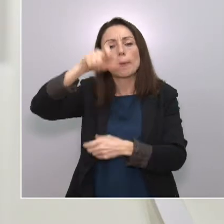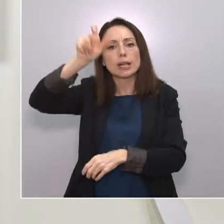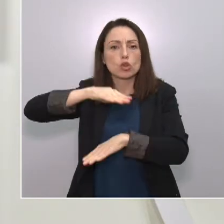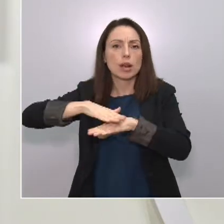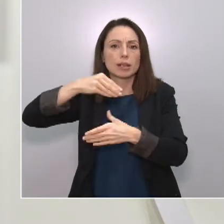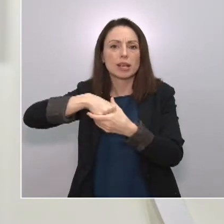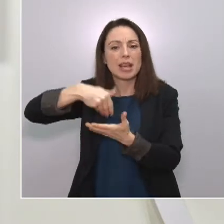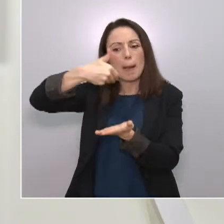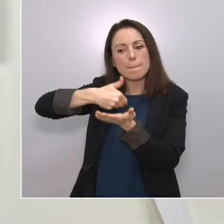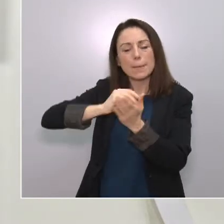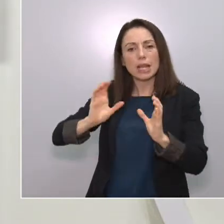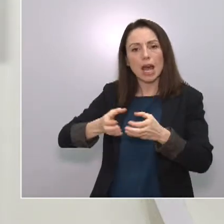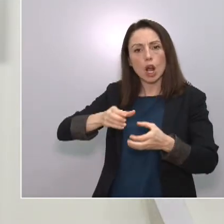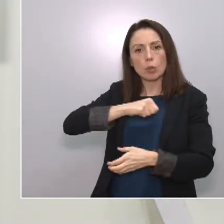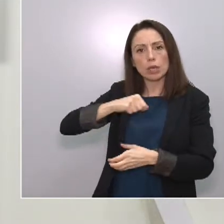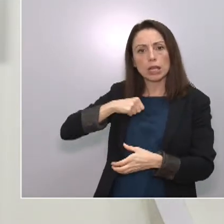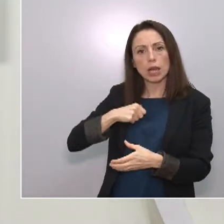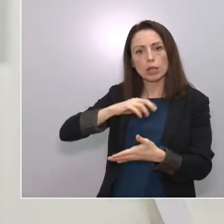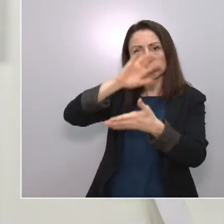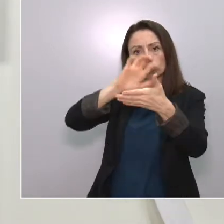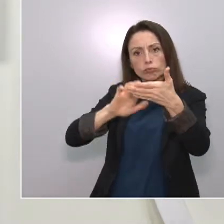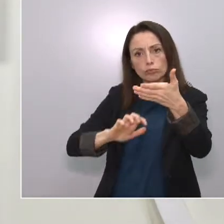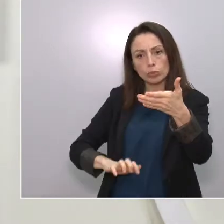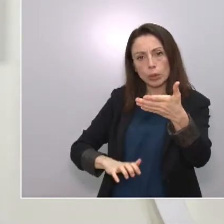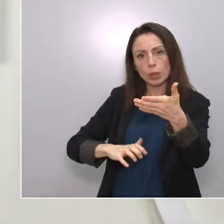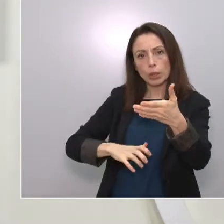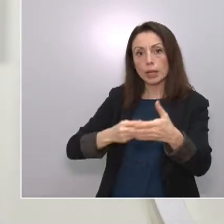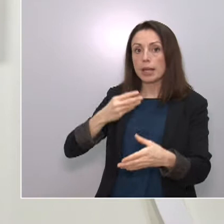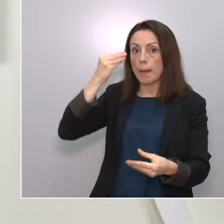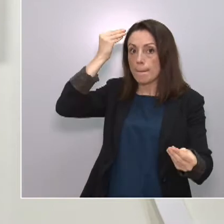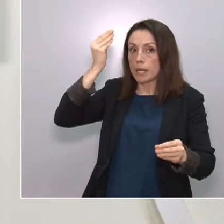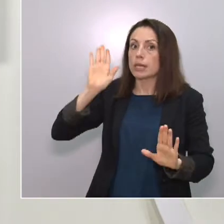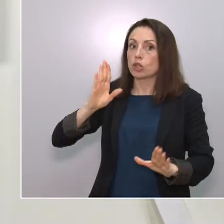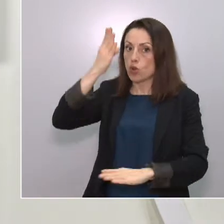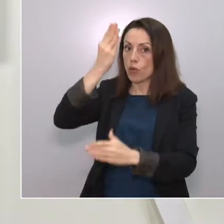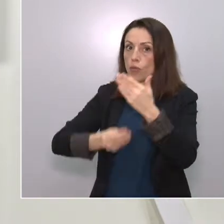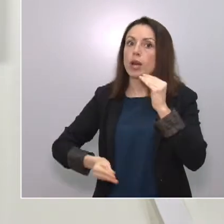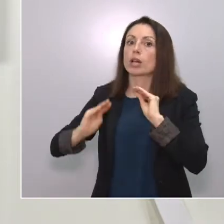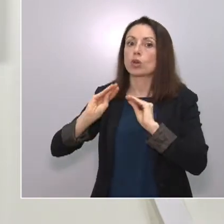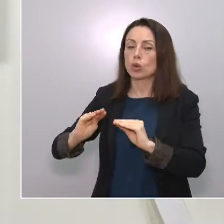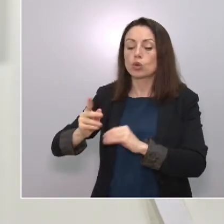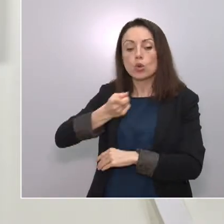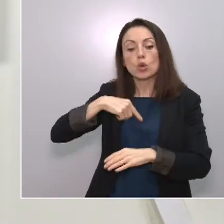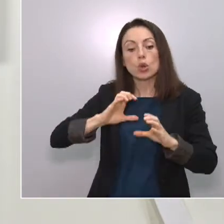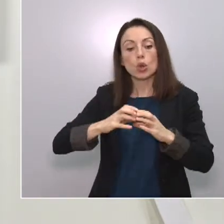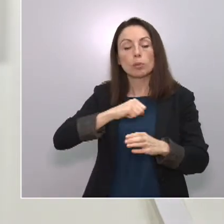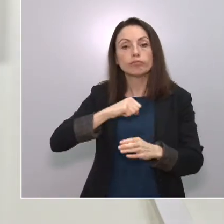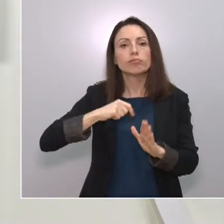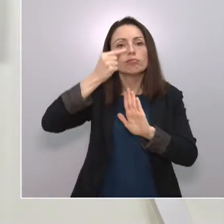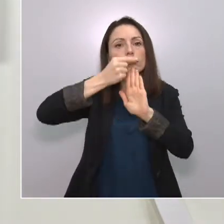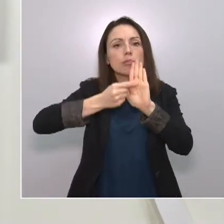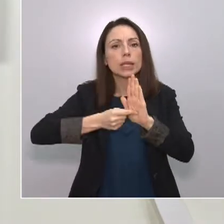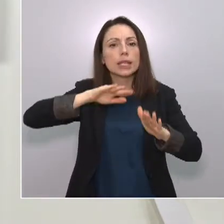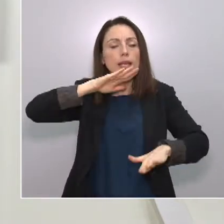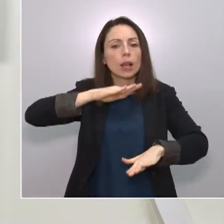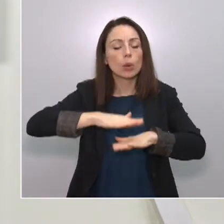pida a las comunidades autónomas, por escrito, y espero que por error, que tomemos las medidas